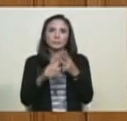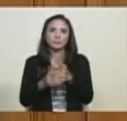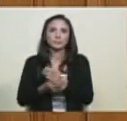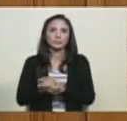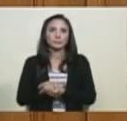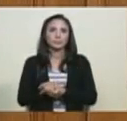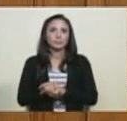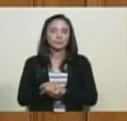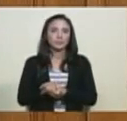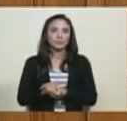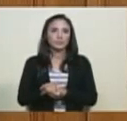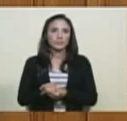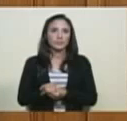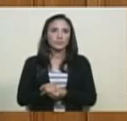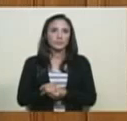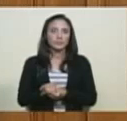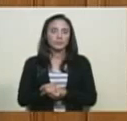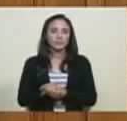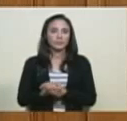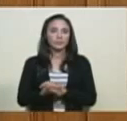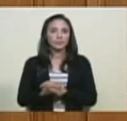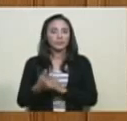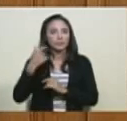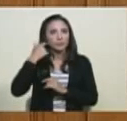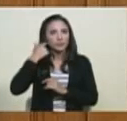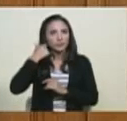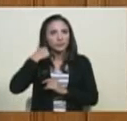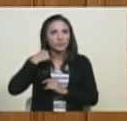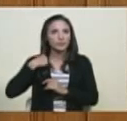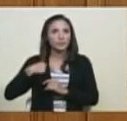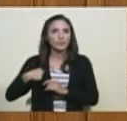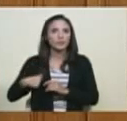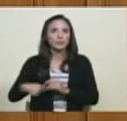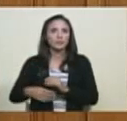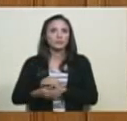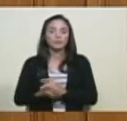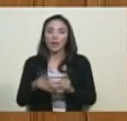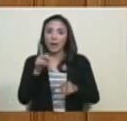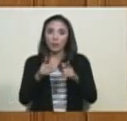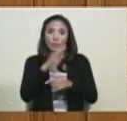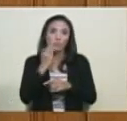circulan a través de Facebook. Están fuera de la onda todos ustedes.